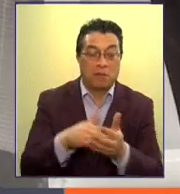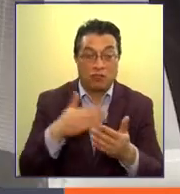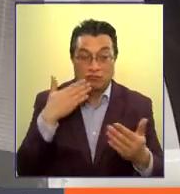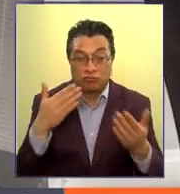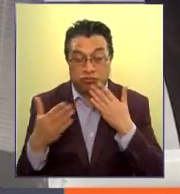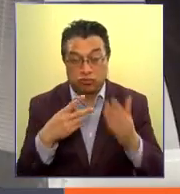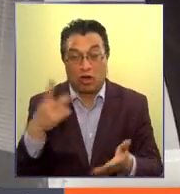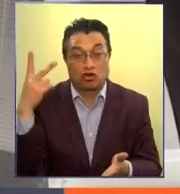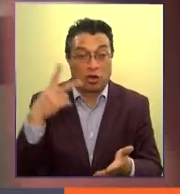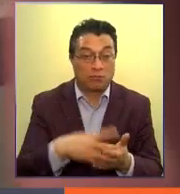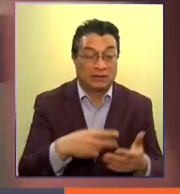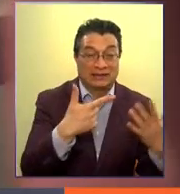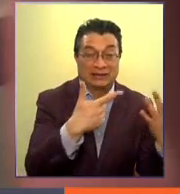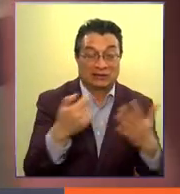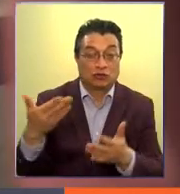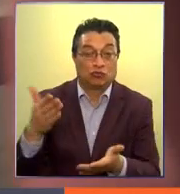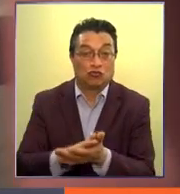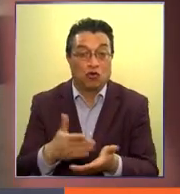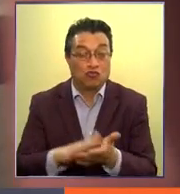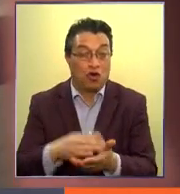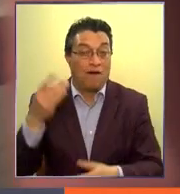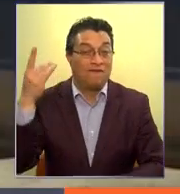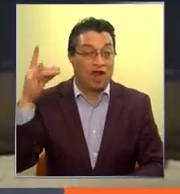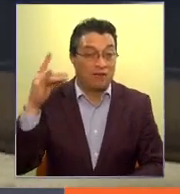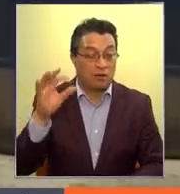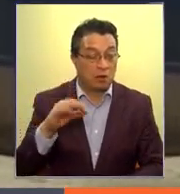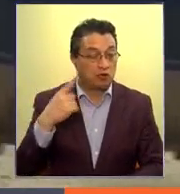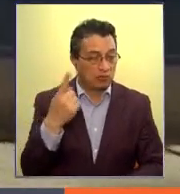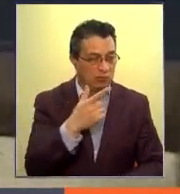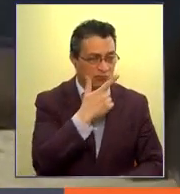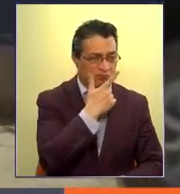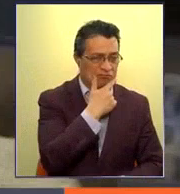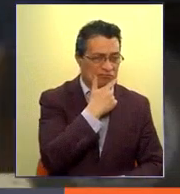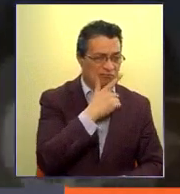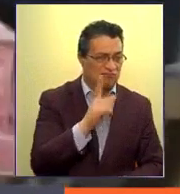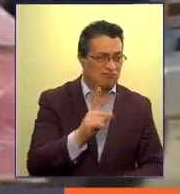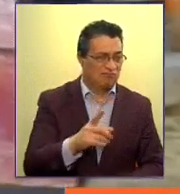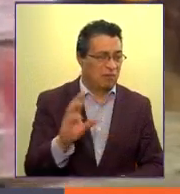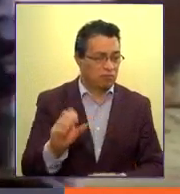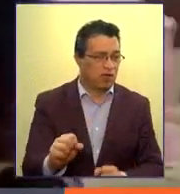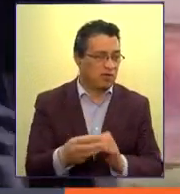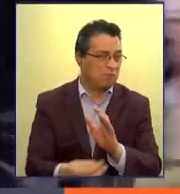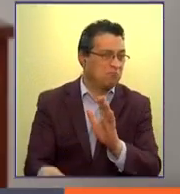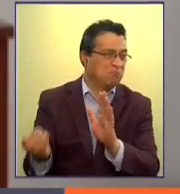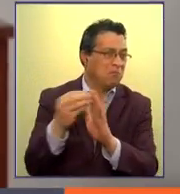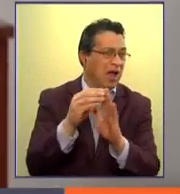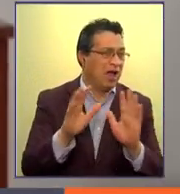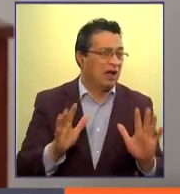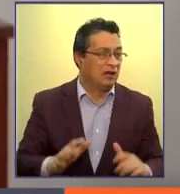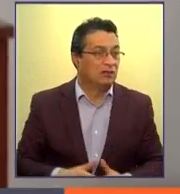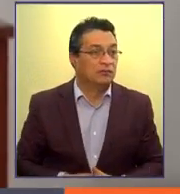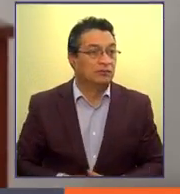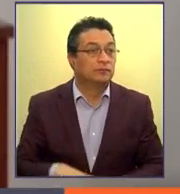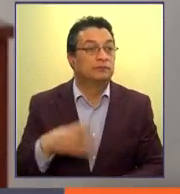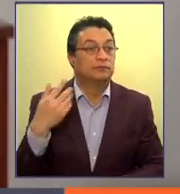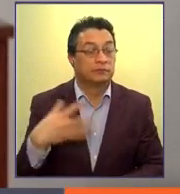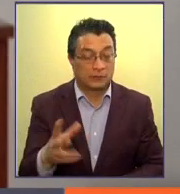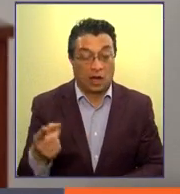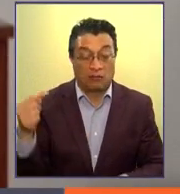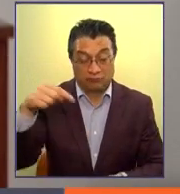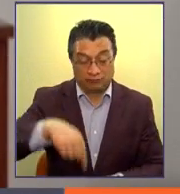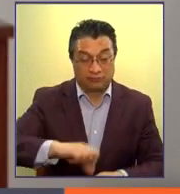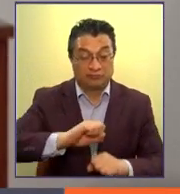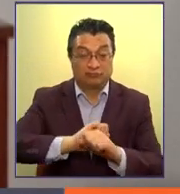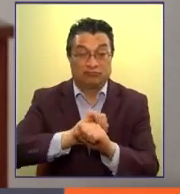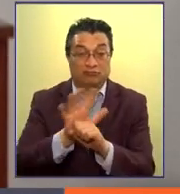de 2.700 muertes en Bolivia, aunque se estima que las cifras pueden ser aún mayores. Desde la llegada de la pandemia,